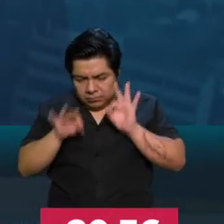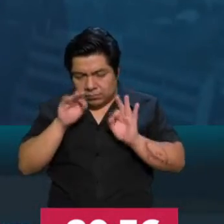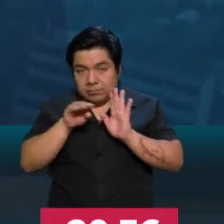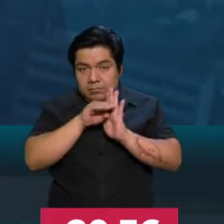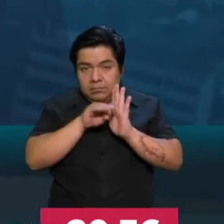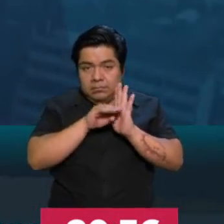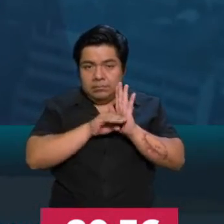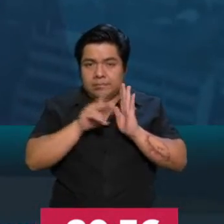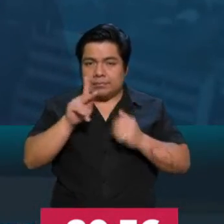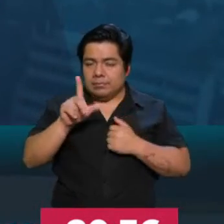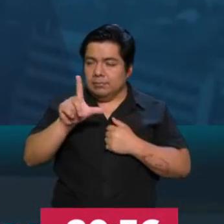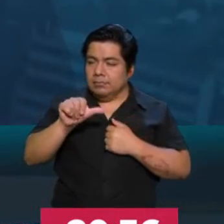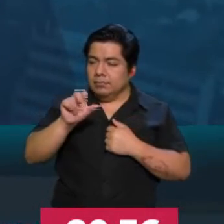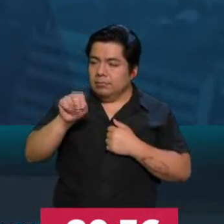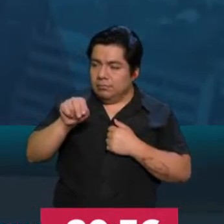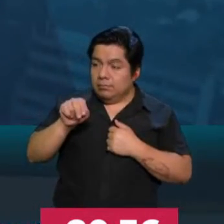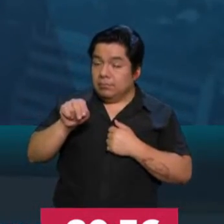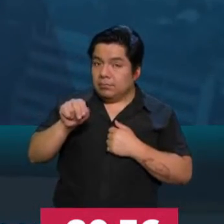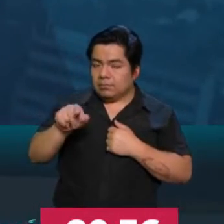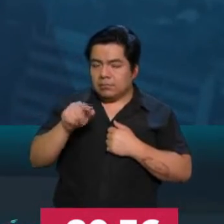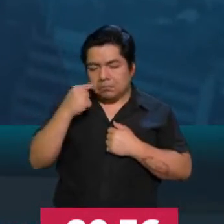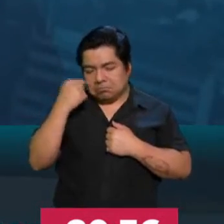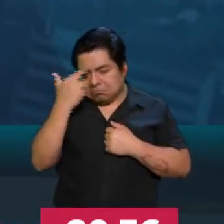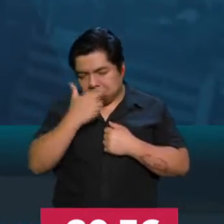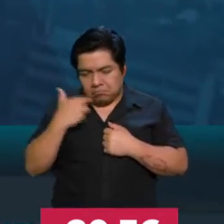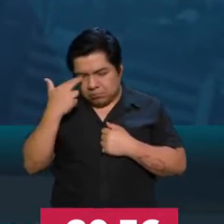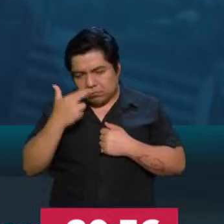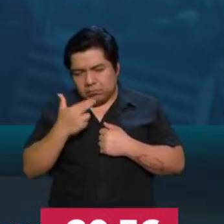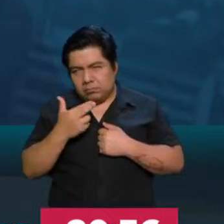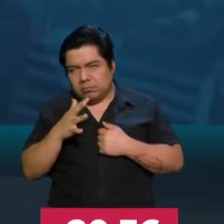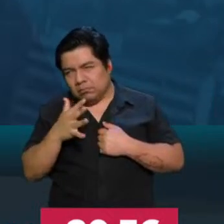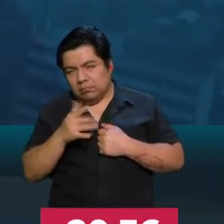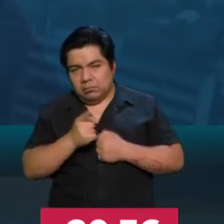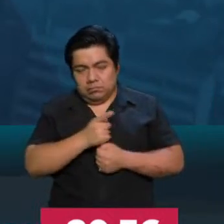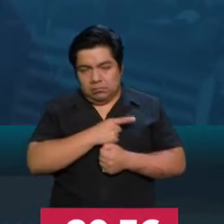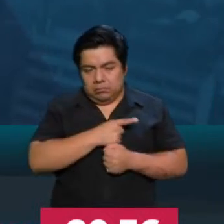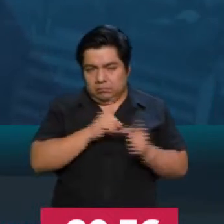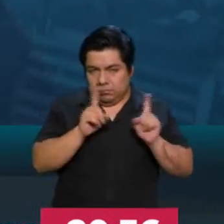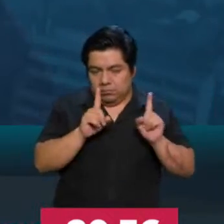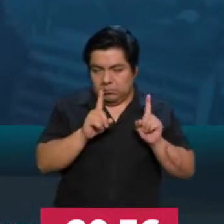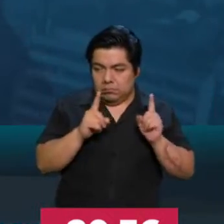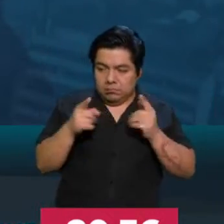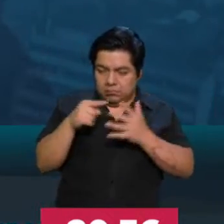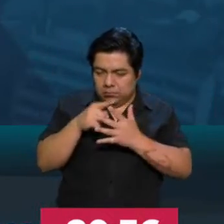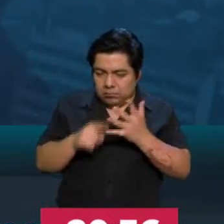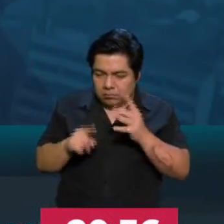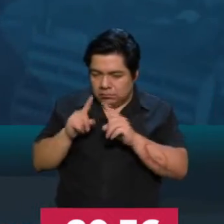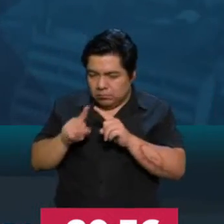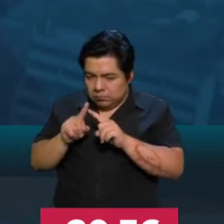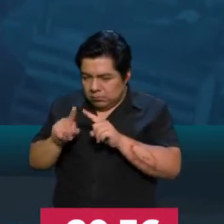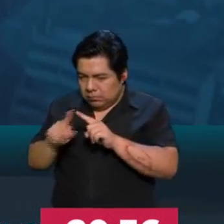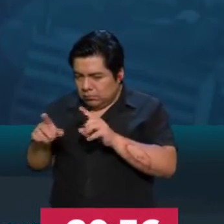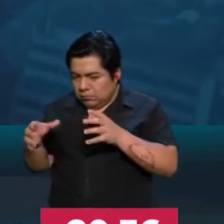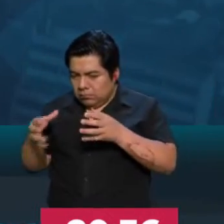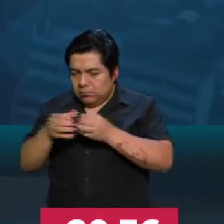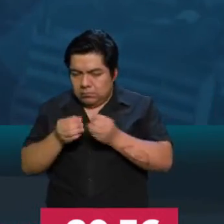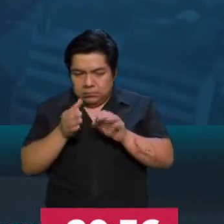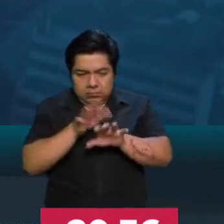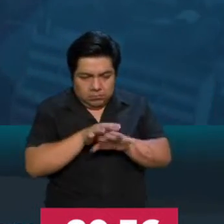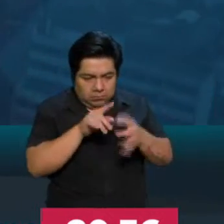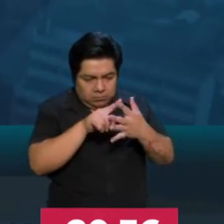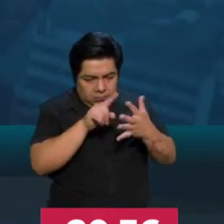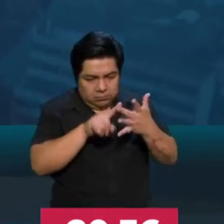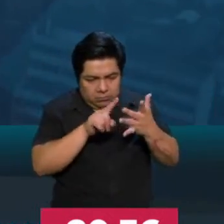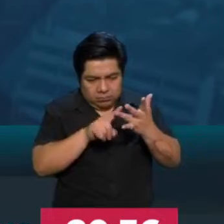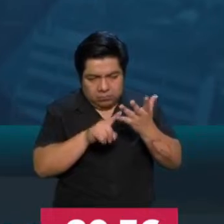plan que, como ya lo vimos, tampoco va a acompañar, bueno, no va solo, porque hemos estado cubriendo cómo se han implementado diversas